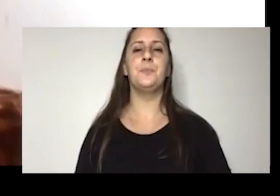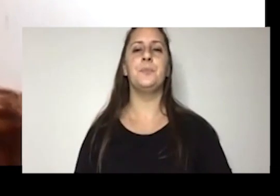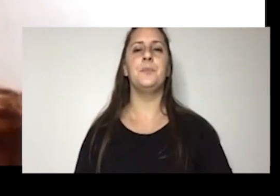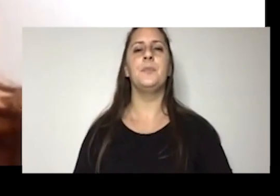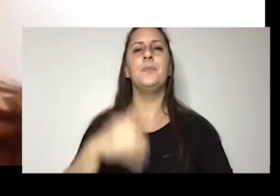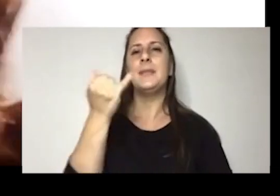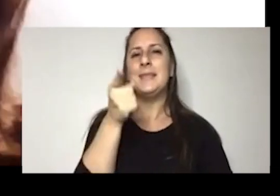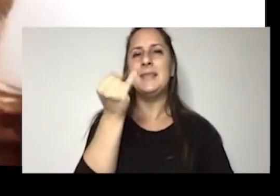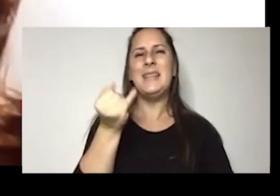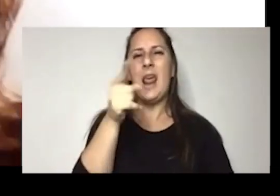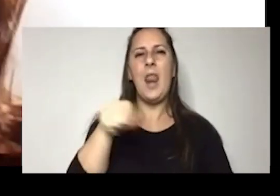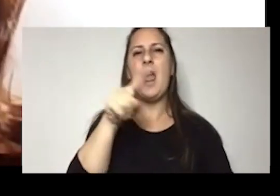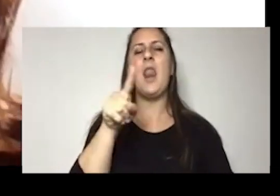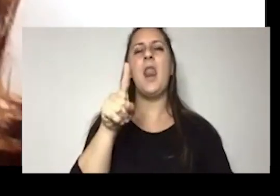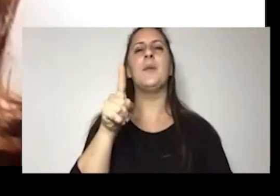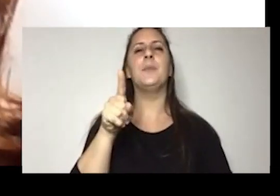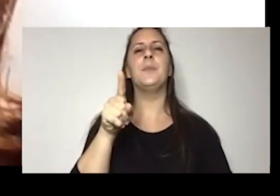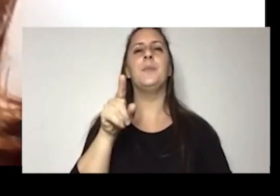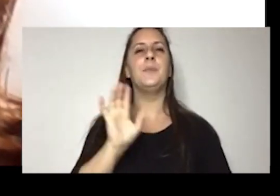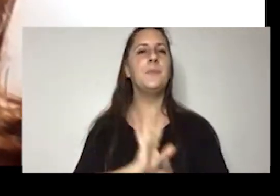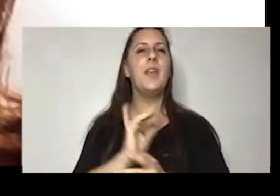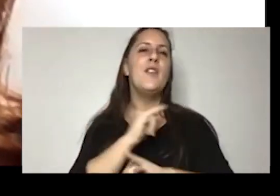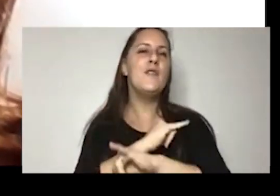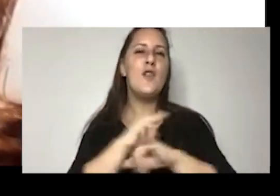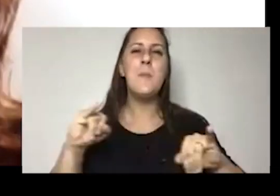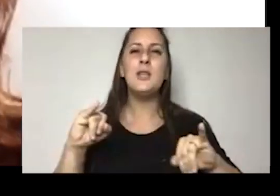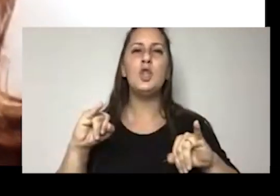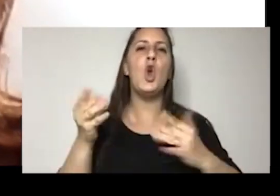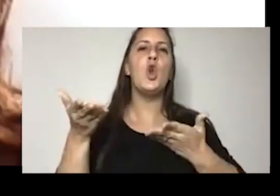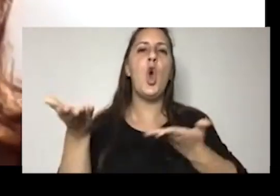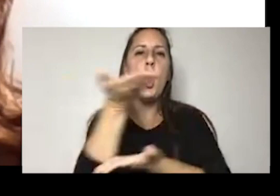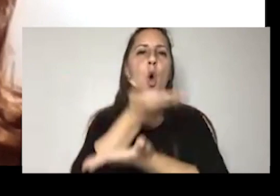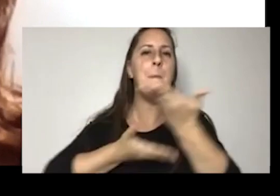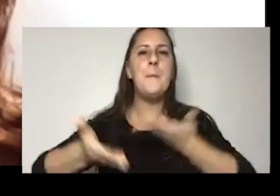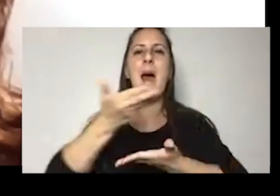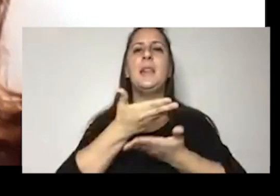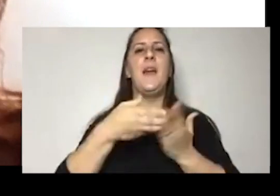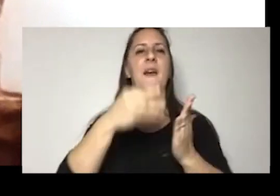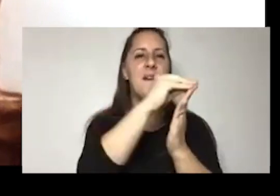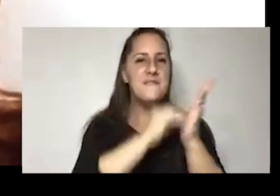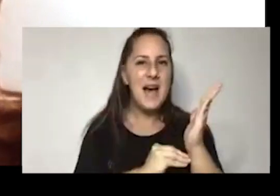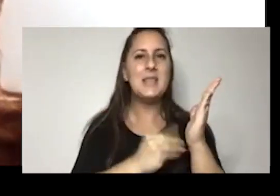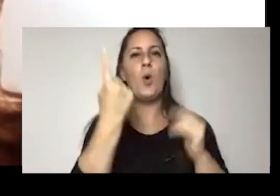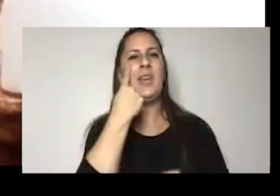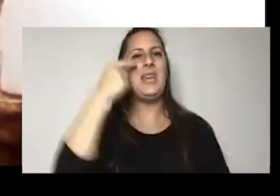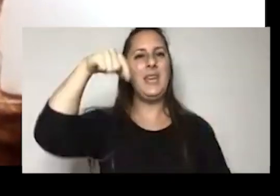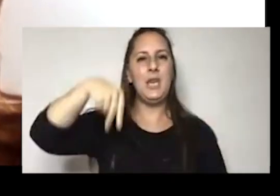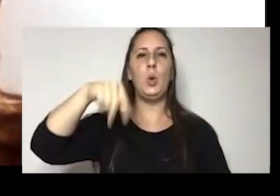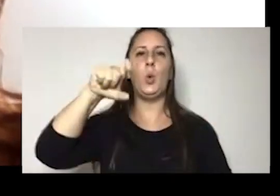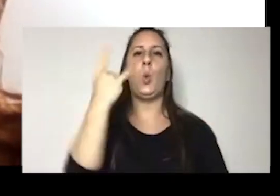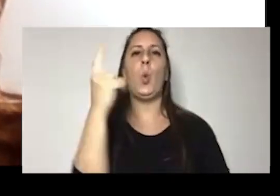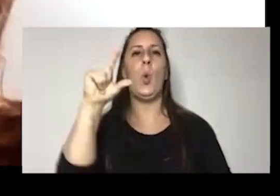de información, por ejemplo, con bases como la del INCUCAI, que